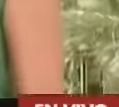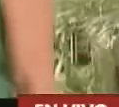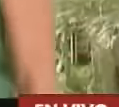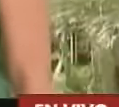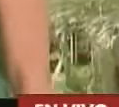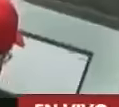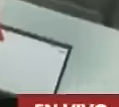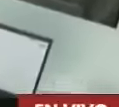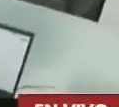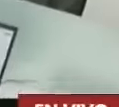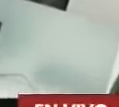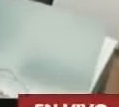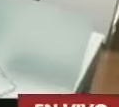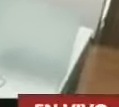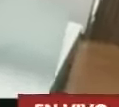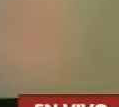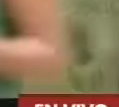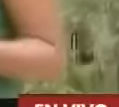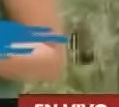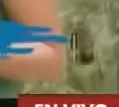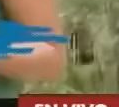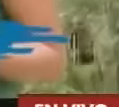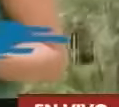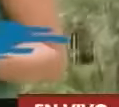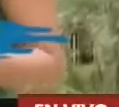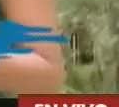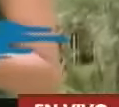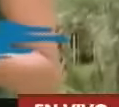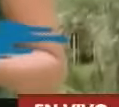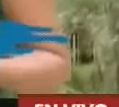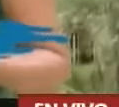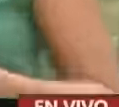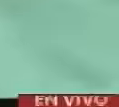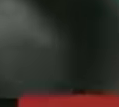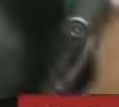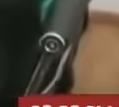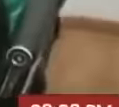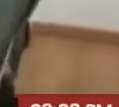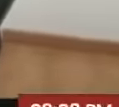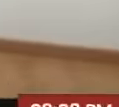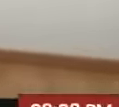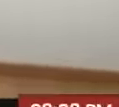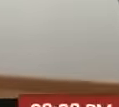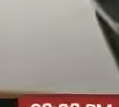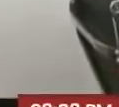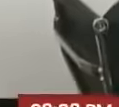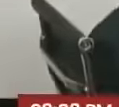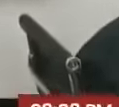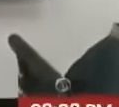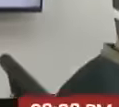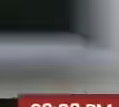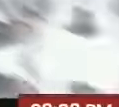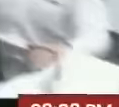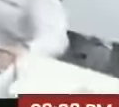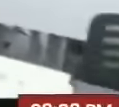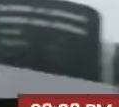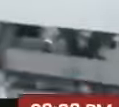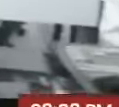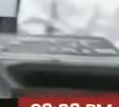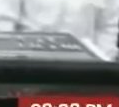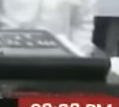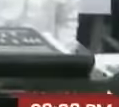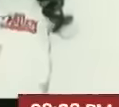1x10 del buen gobierno es un instrumento, aparte de novedoso, eficiente. Hemos logrado crear una nueva dinámica